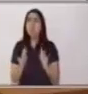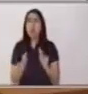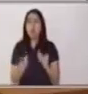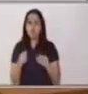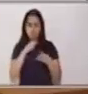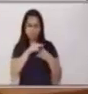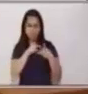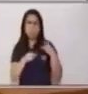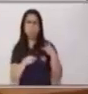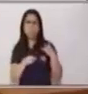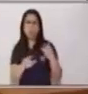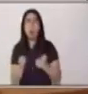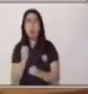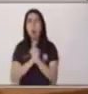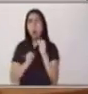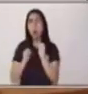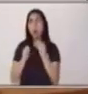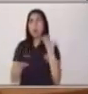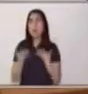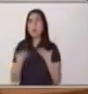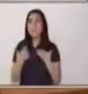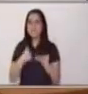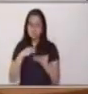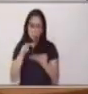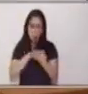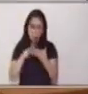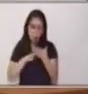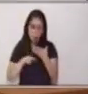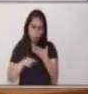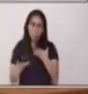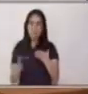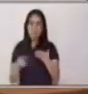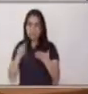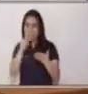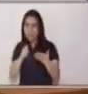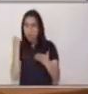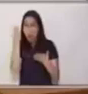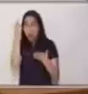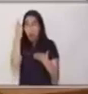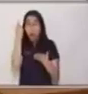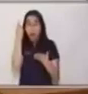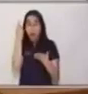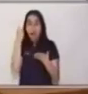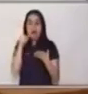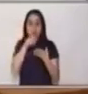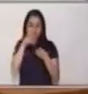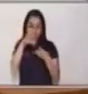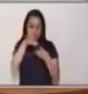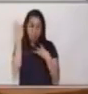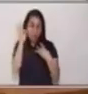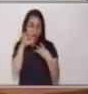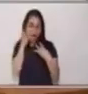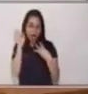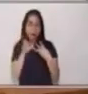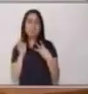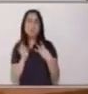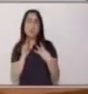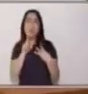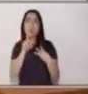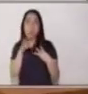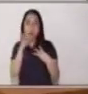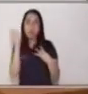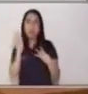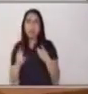lectora. En algún texto, ¿cuáles son las preguntas correctas para utilizar? En este grado, pues es